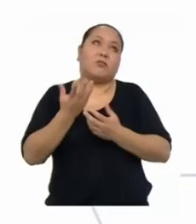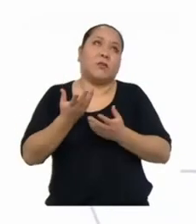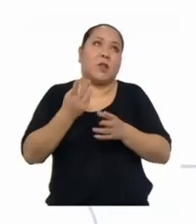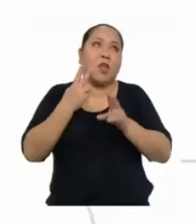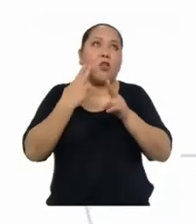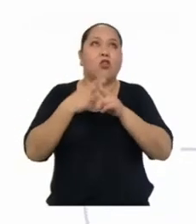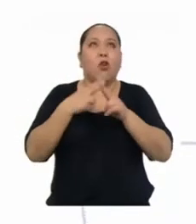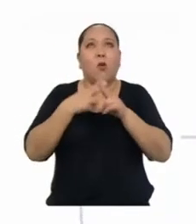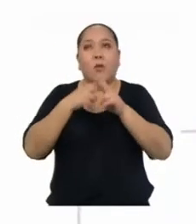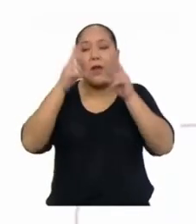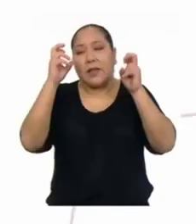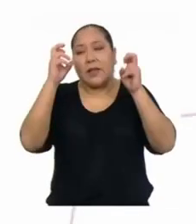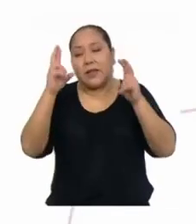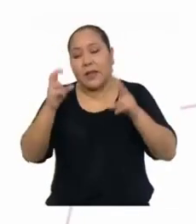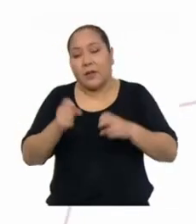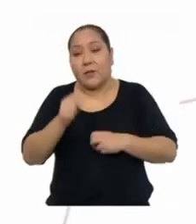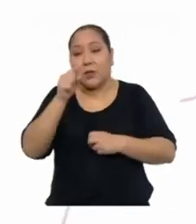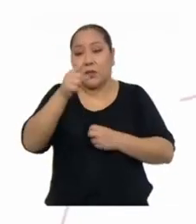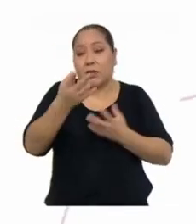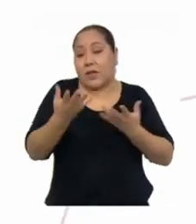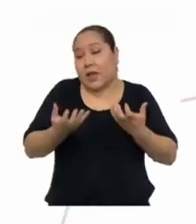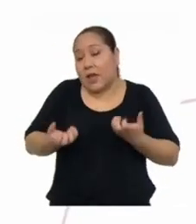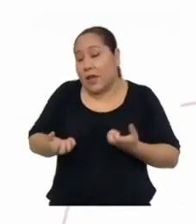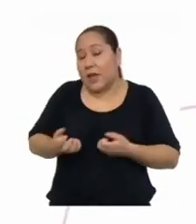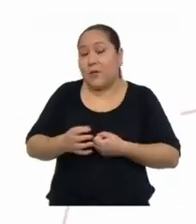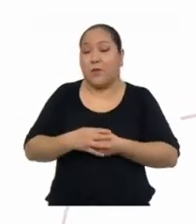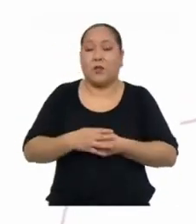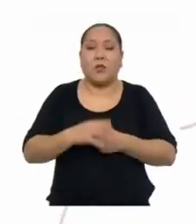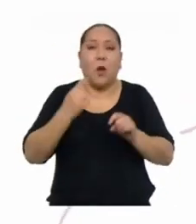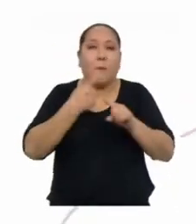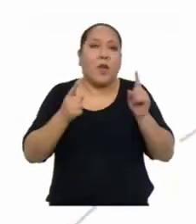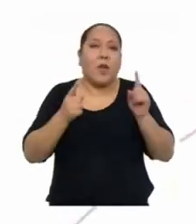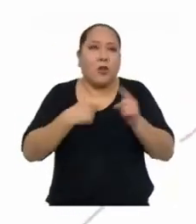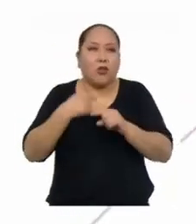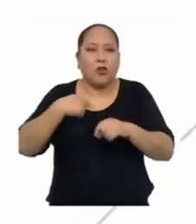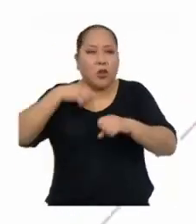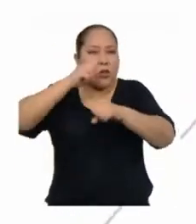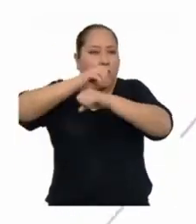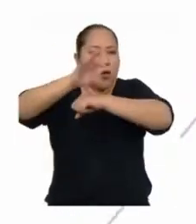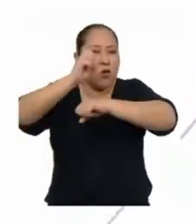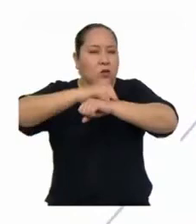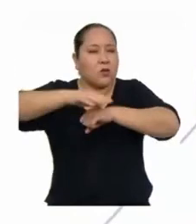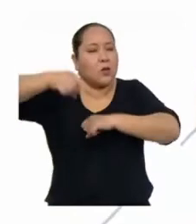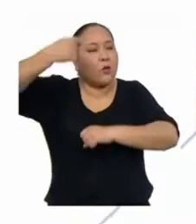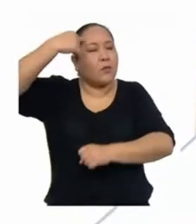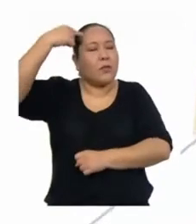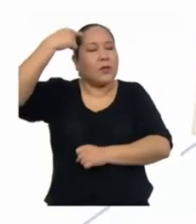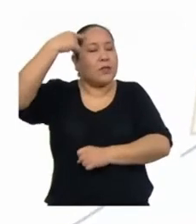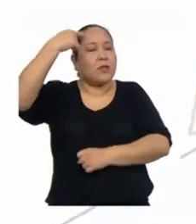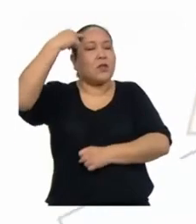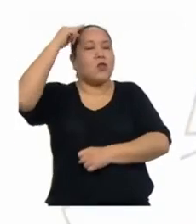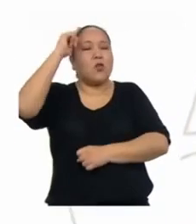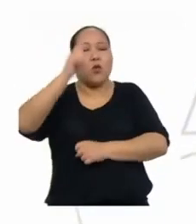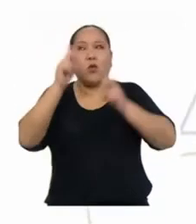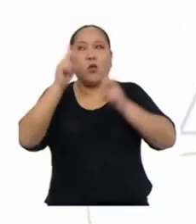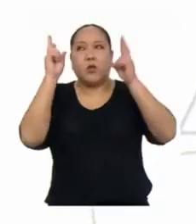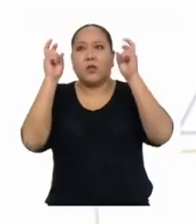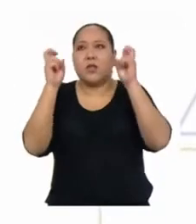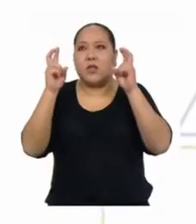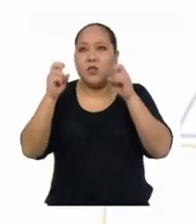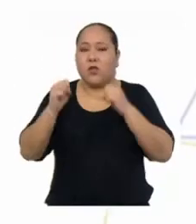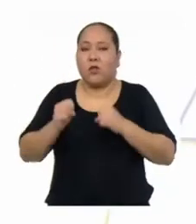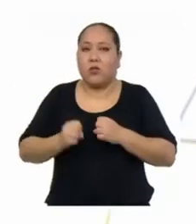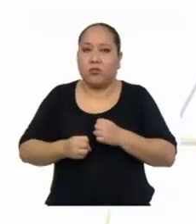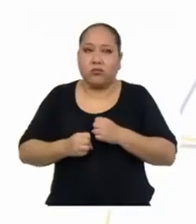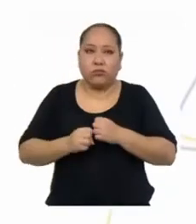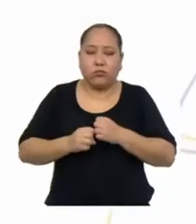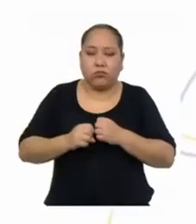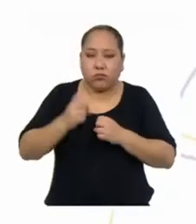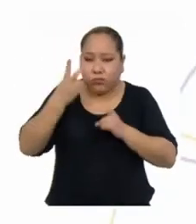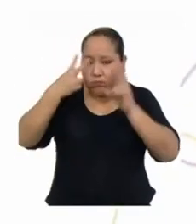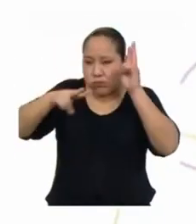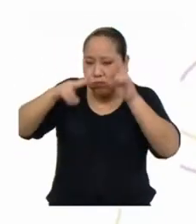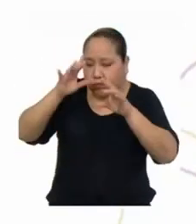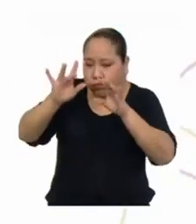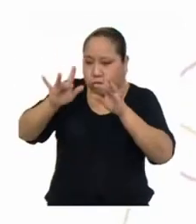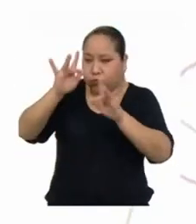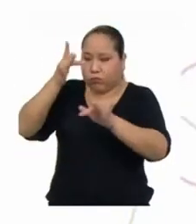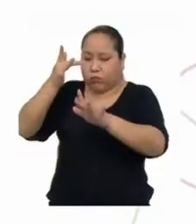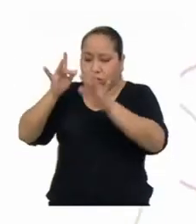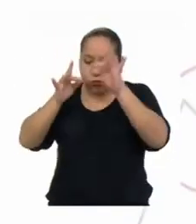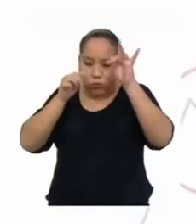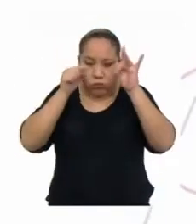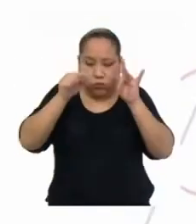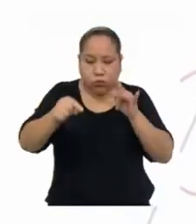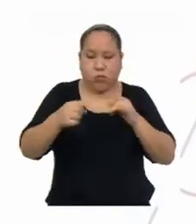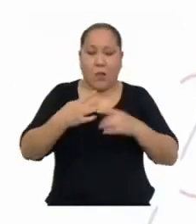tema, si queremos, pero les sugiero que piensen en un título llamativo, que atraiga el interés